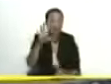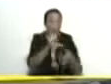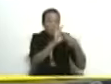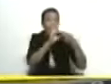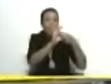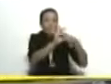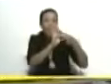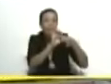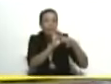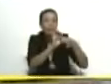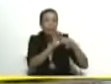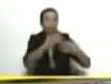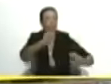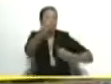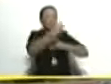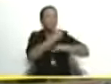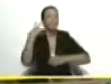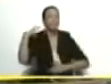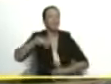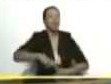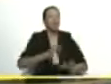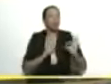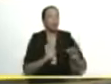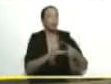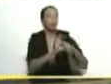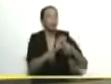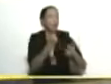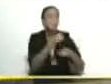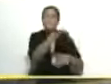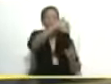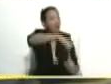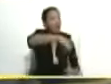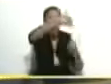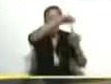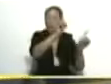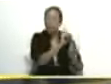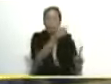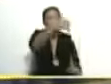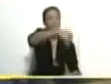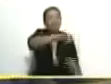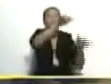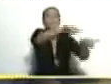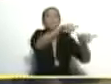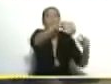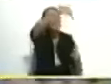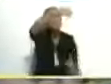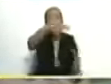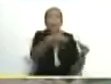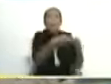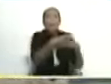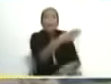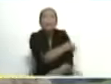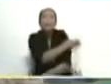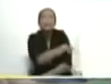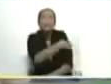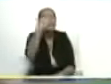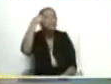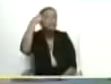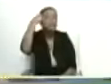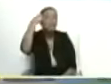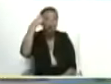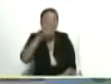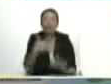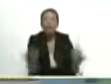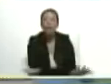de ellos, de los mandatos de Washington. No se mandan, no son independientes. Esa oposición extremista, si algo